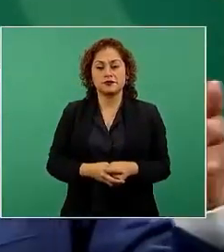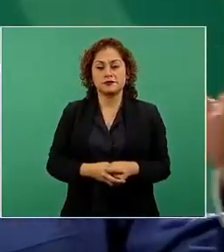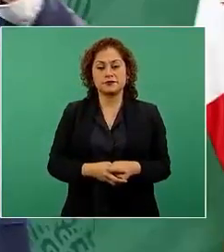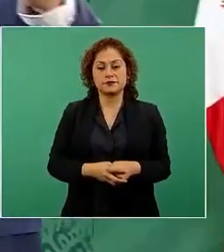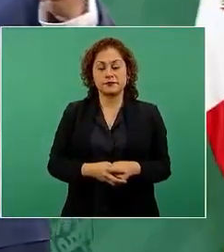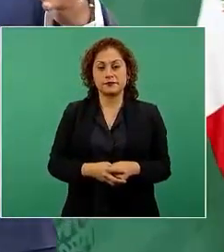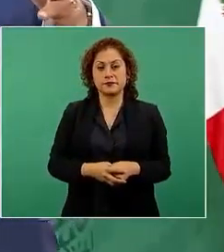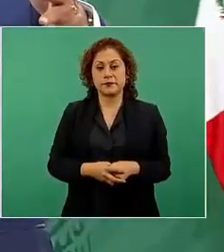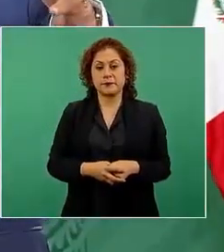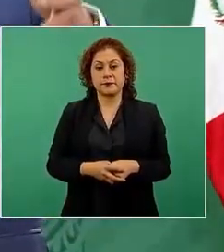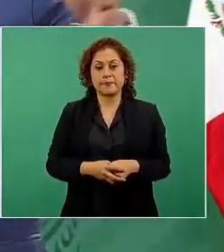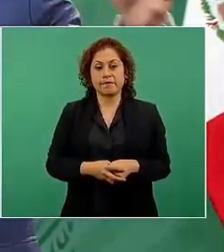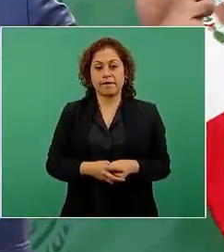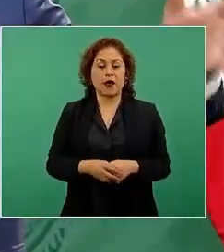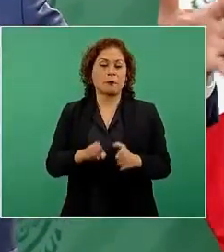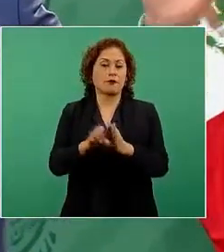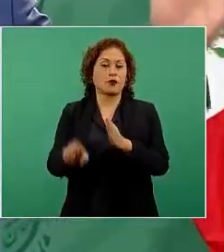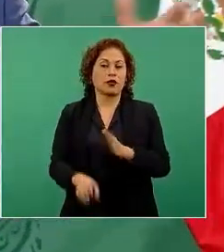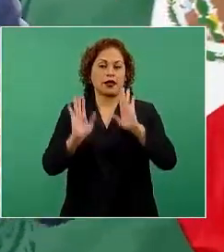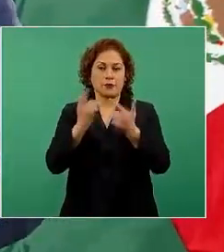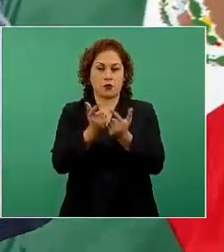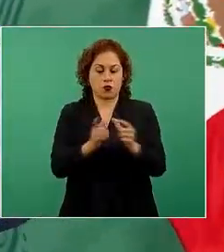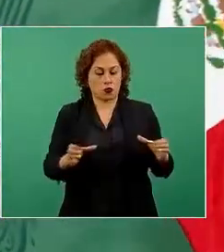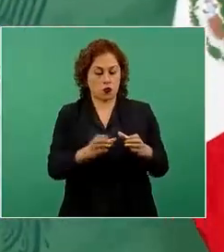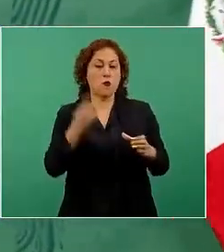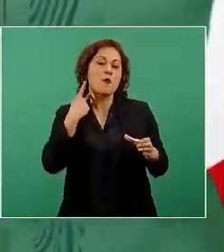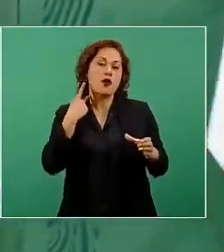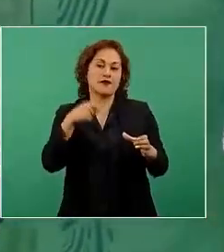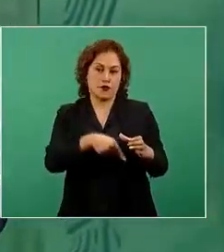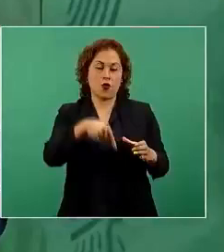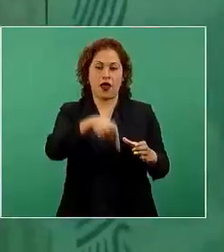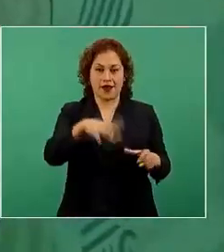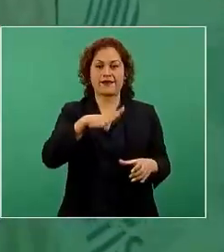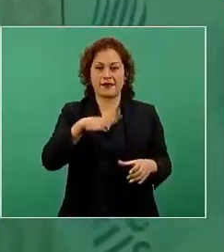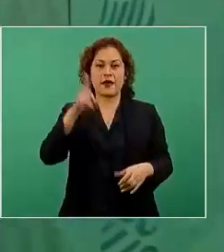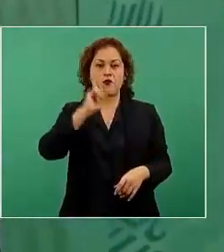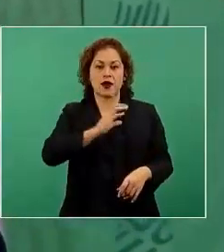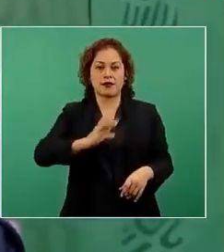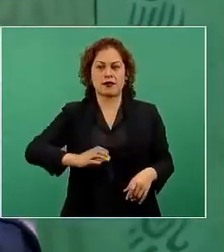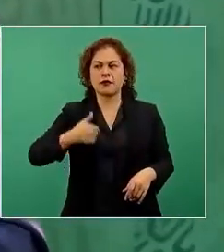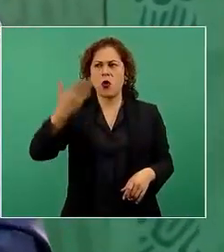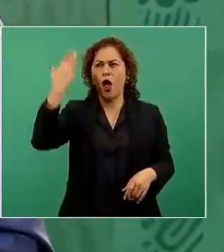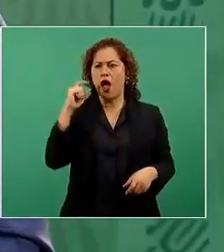ya se tenía una candidata de un partido al que yo pertenecía en ese entonces.